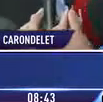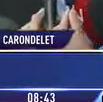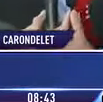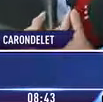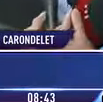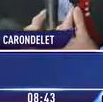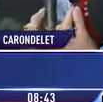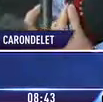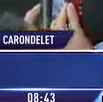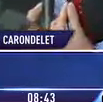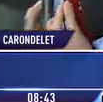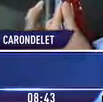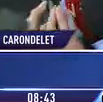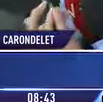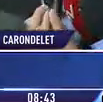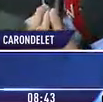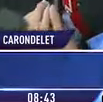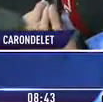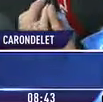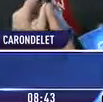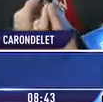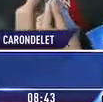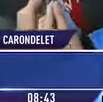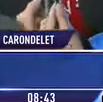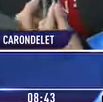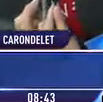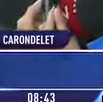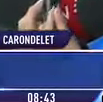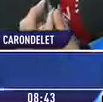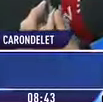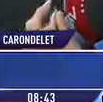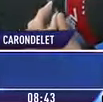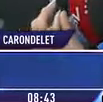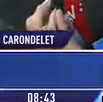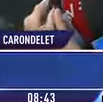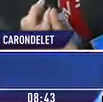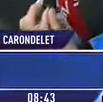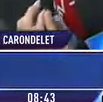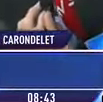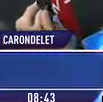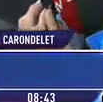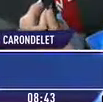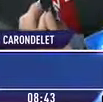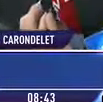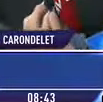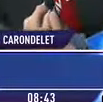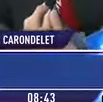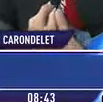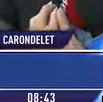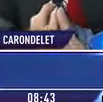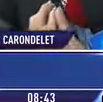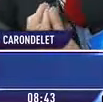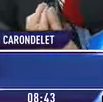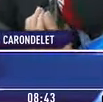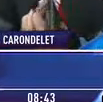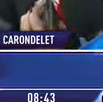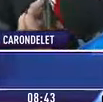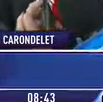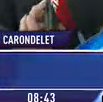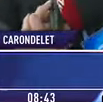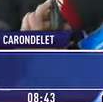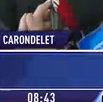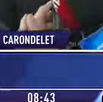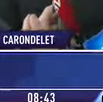está en la norma, por lo tanto tenemos que seguir con nuestras actividades y hacemos un llamado al país para unirnos. Es la manera de salir adelante en las necesidades